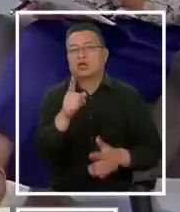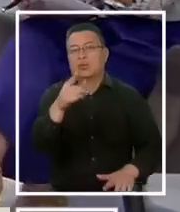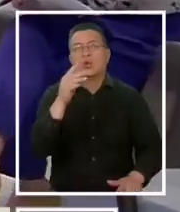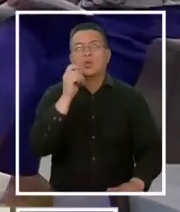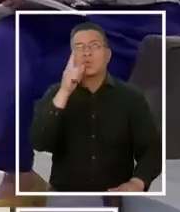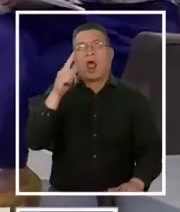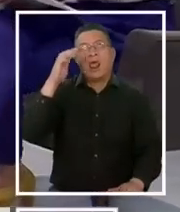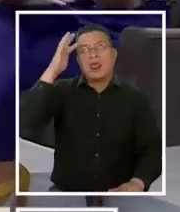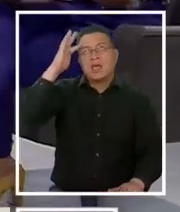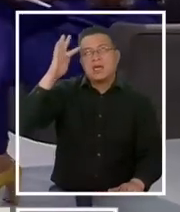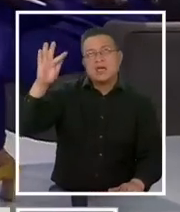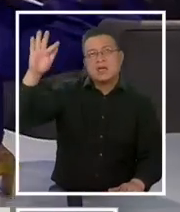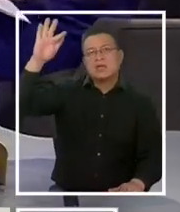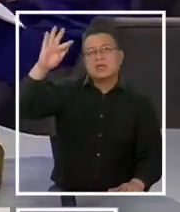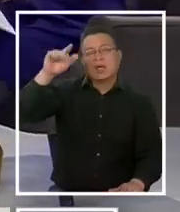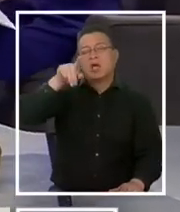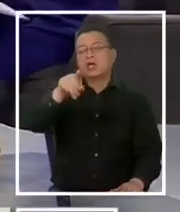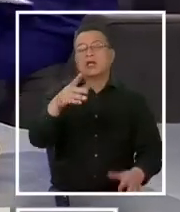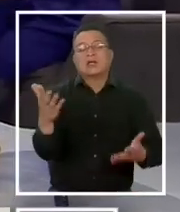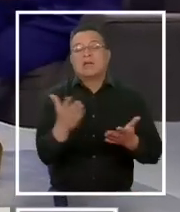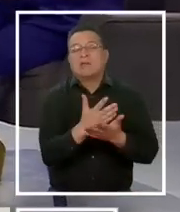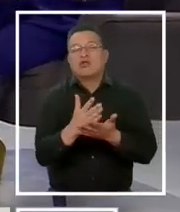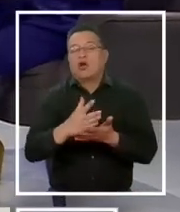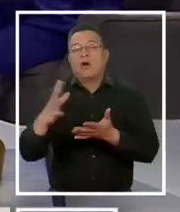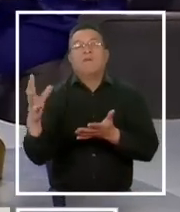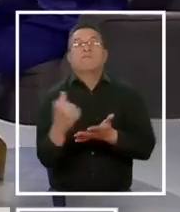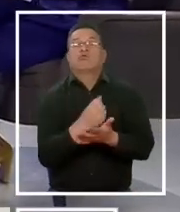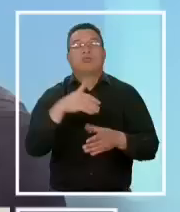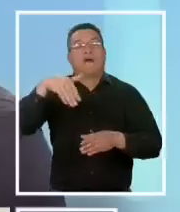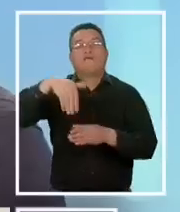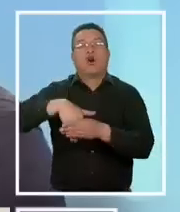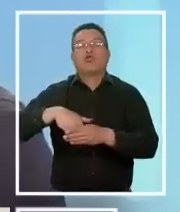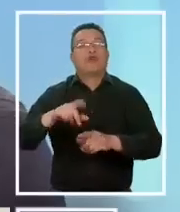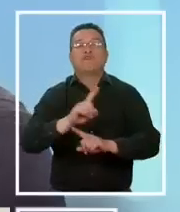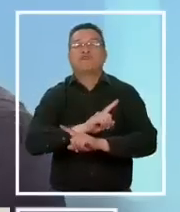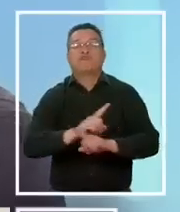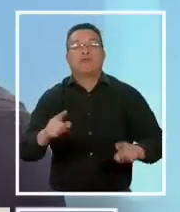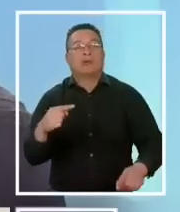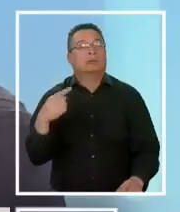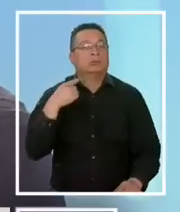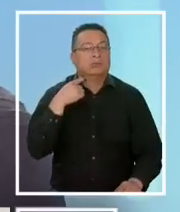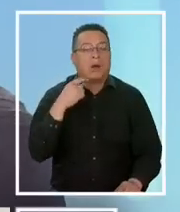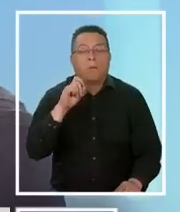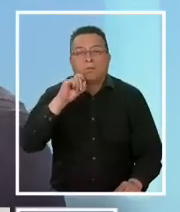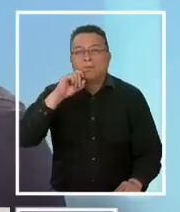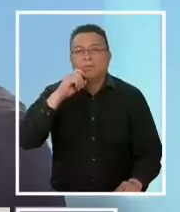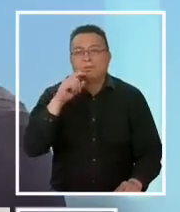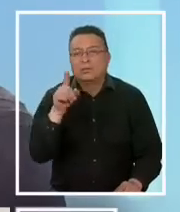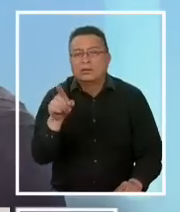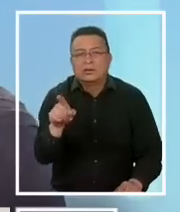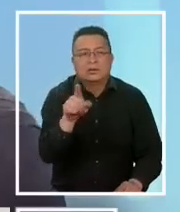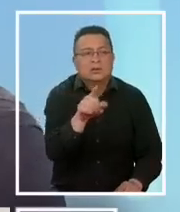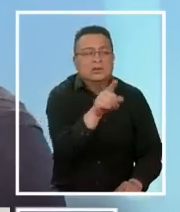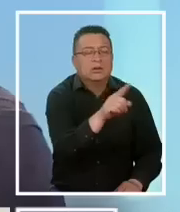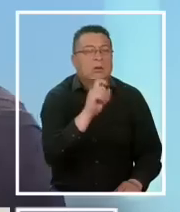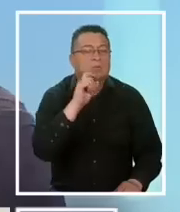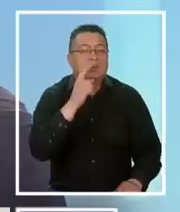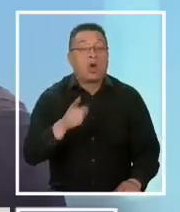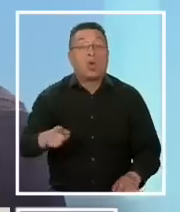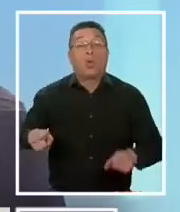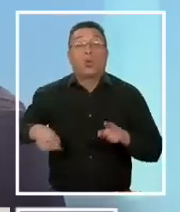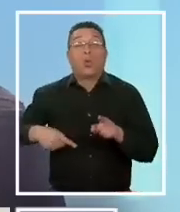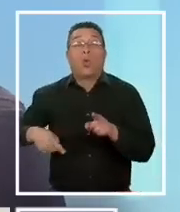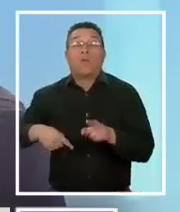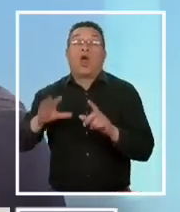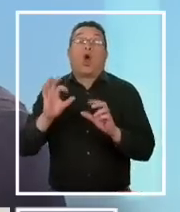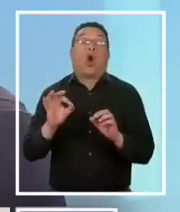de Qué pasó aquí por qué no logró los votos que necesitaba Quién es o quiénes son los culpables